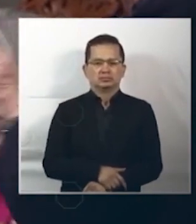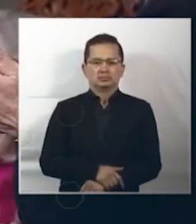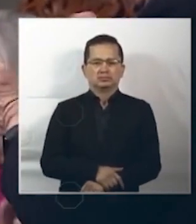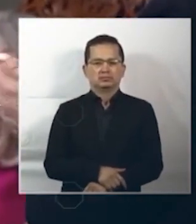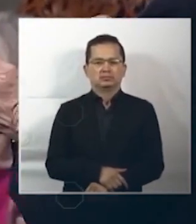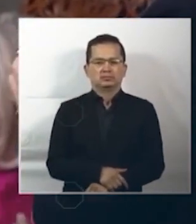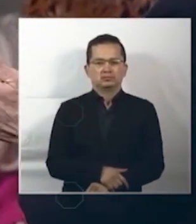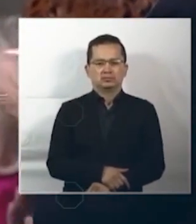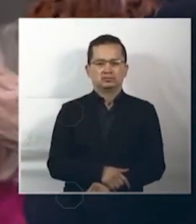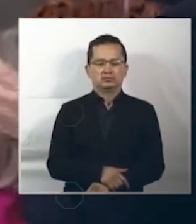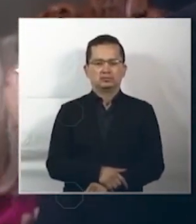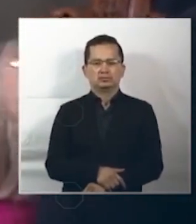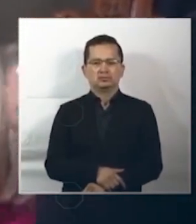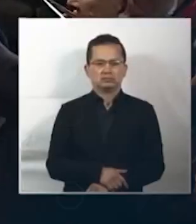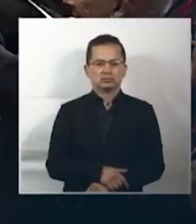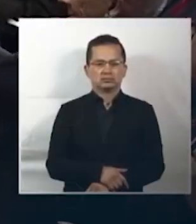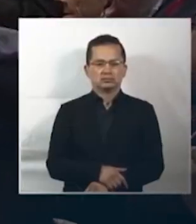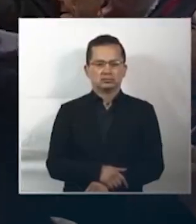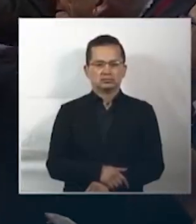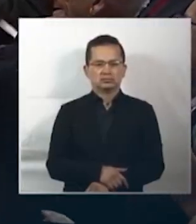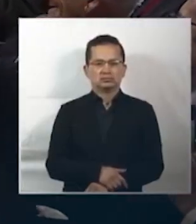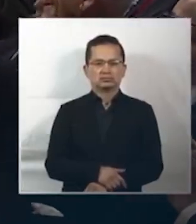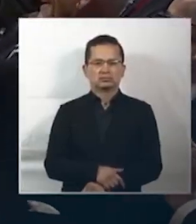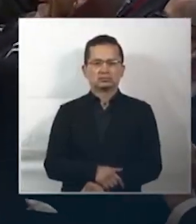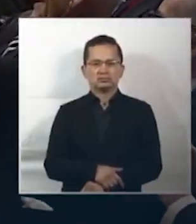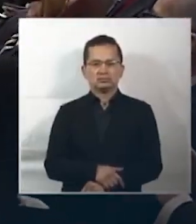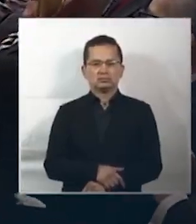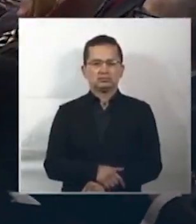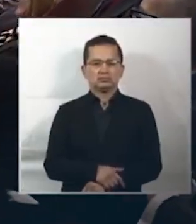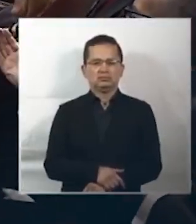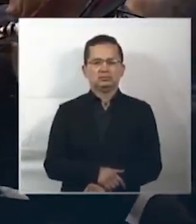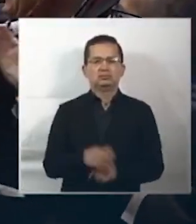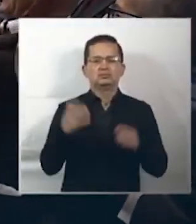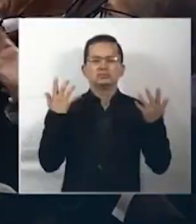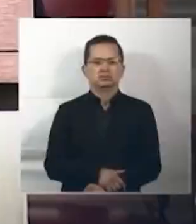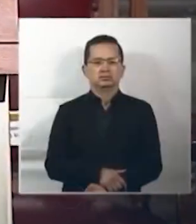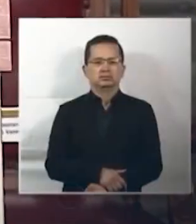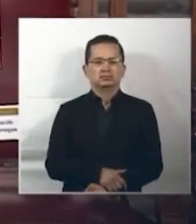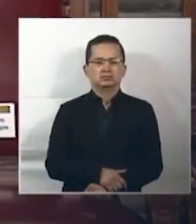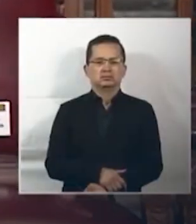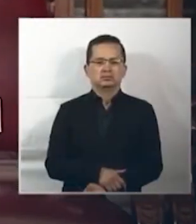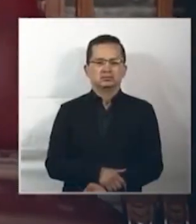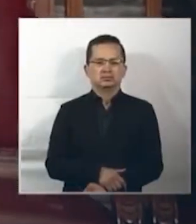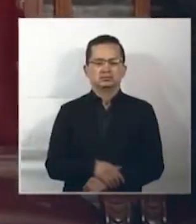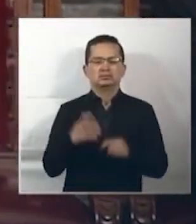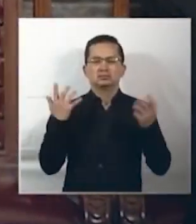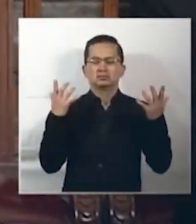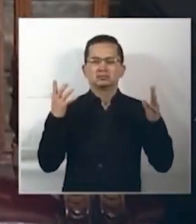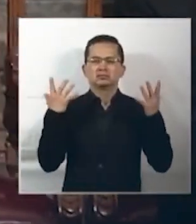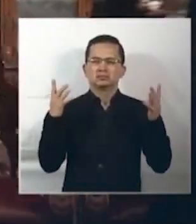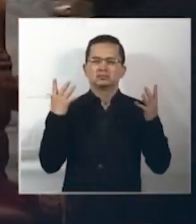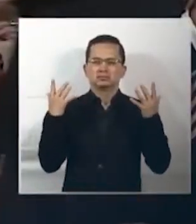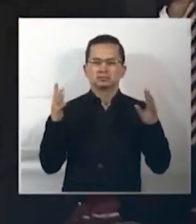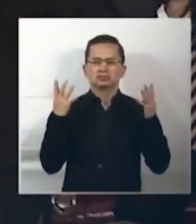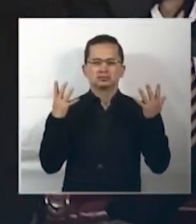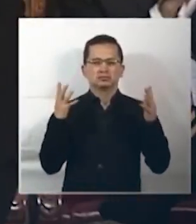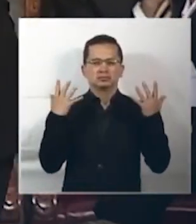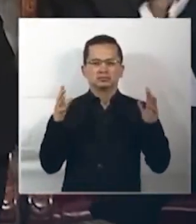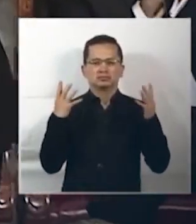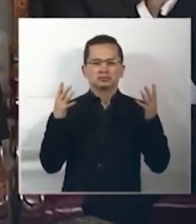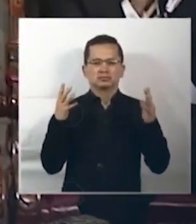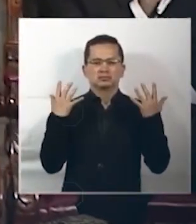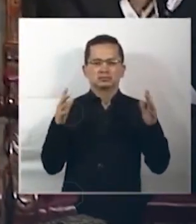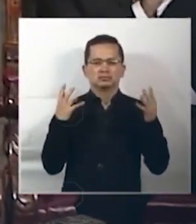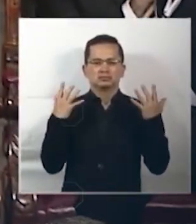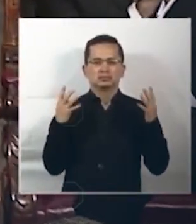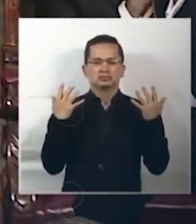sin cortapisas ideológicas. Se comprometió a incrementar las becas, la oferta cultural y deportiva, así como los